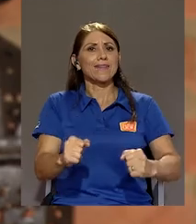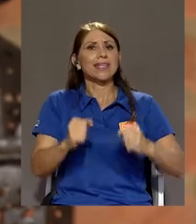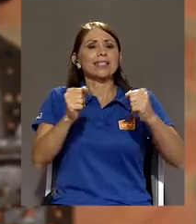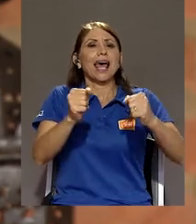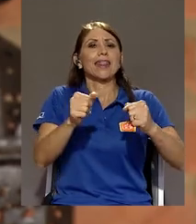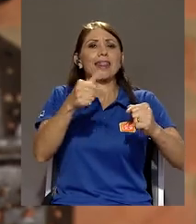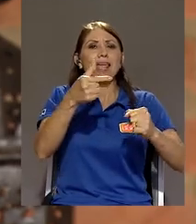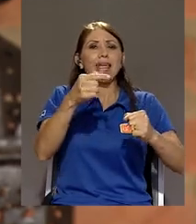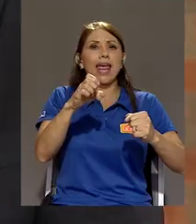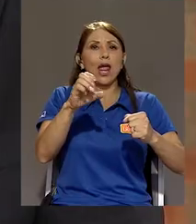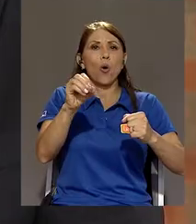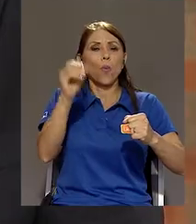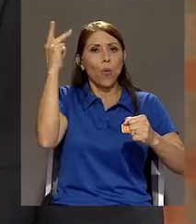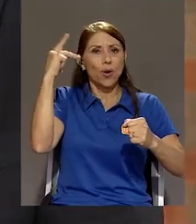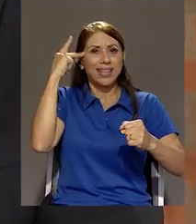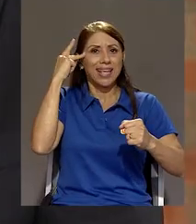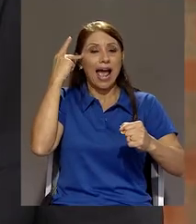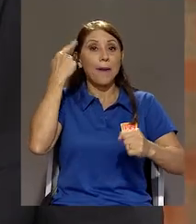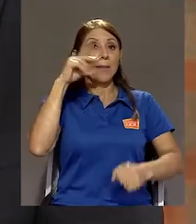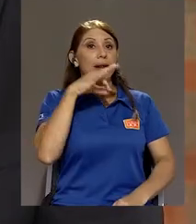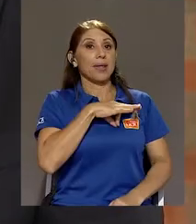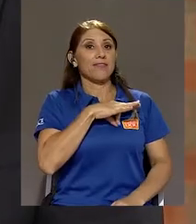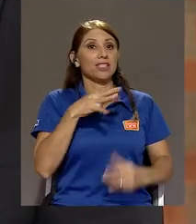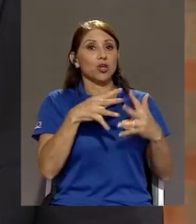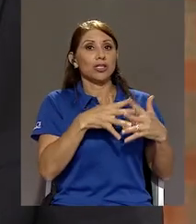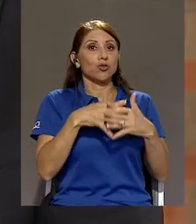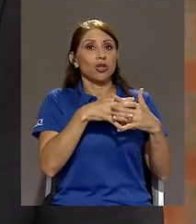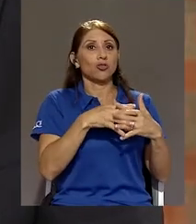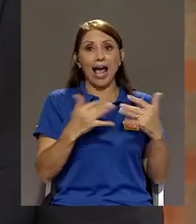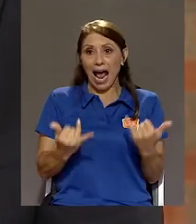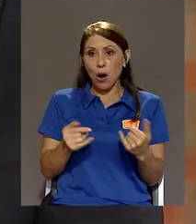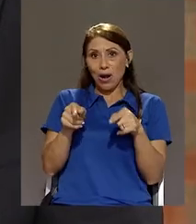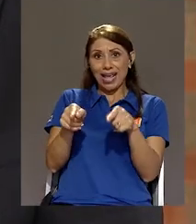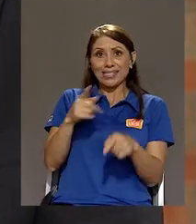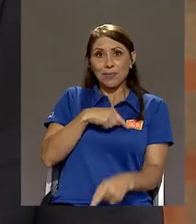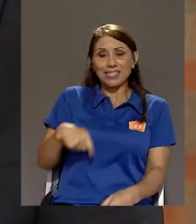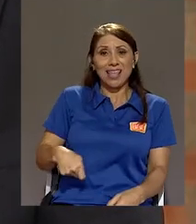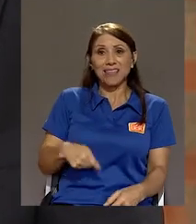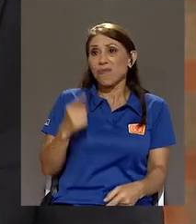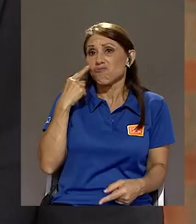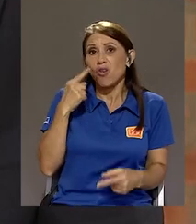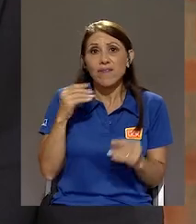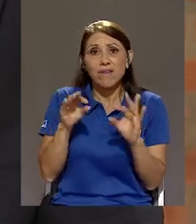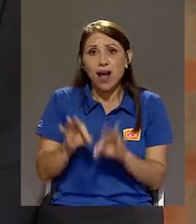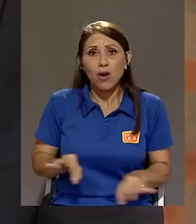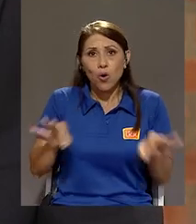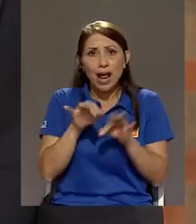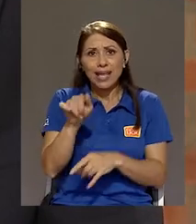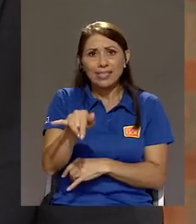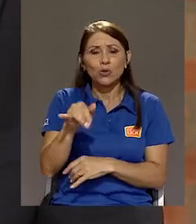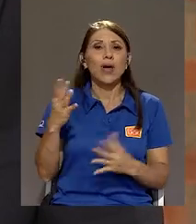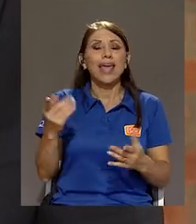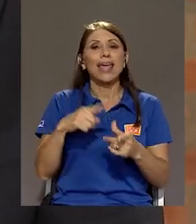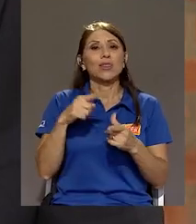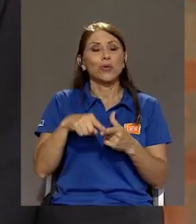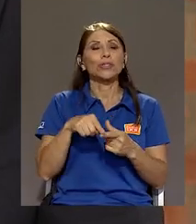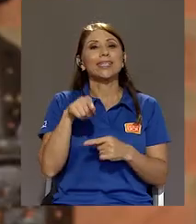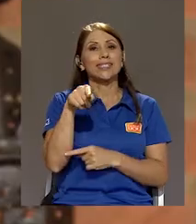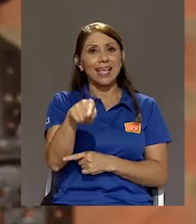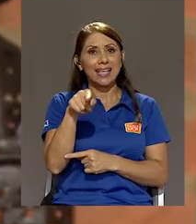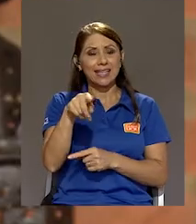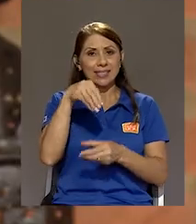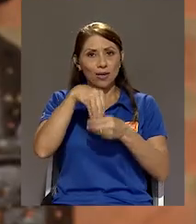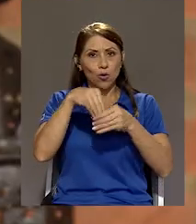para beneficio de Estados Unidos, ahora este presidente no le encuentra valor a eso. Entonces, en ese contexto es que